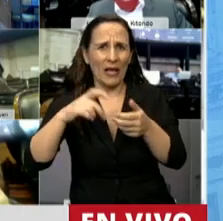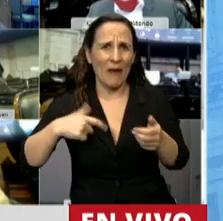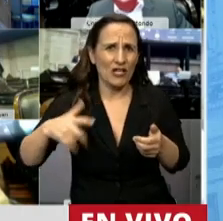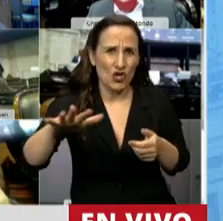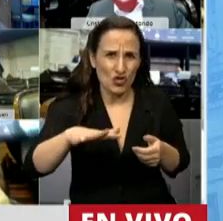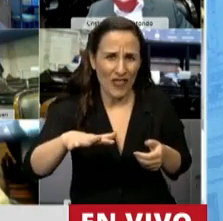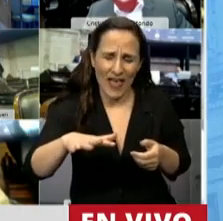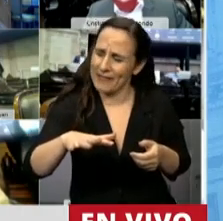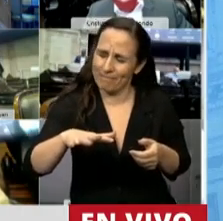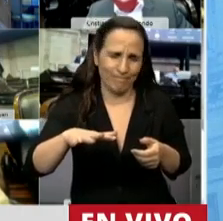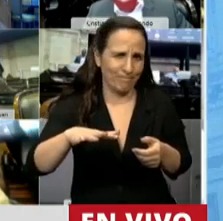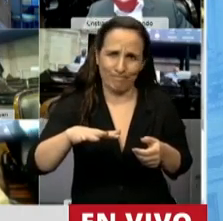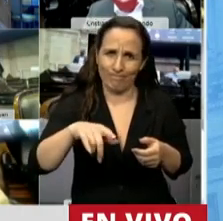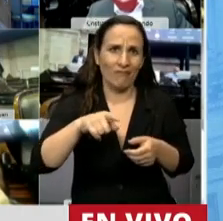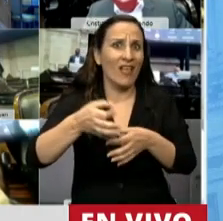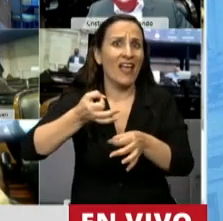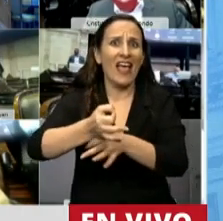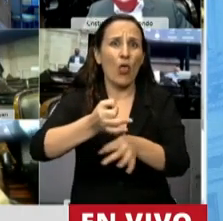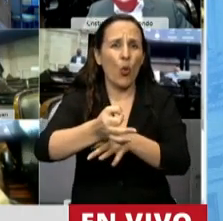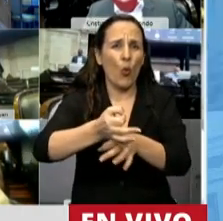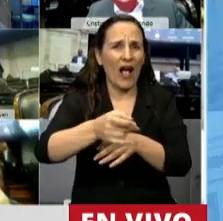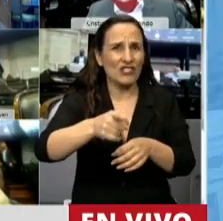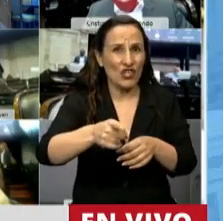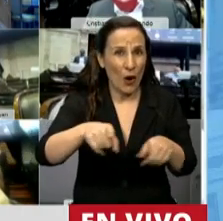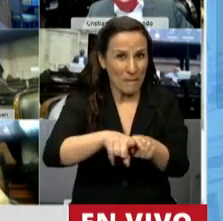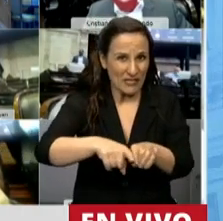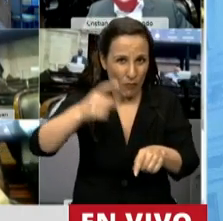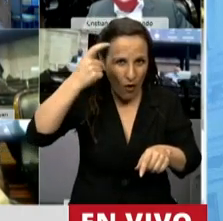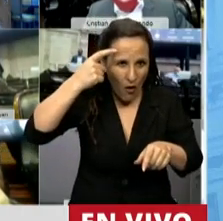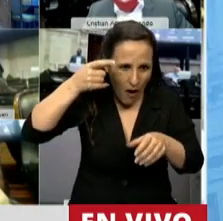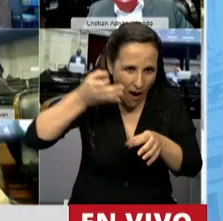definitiva, educar no es adoctrinar, sino